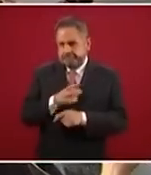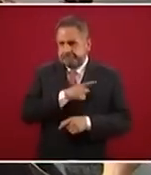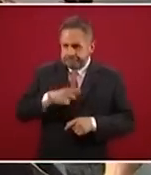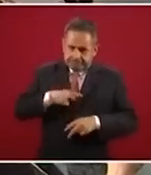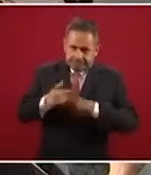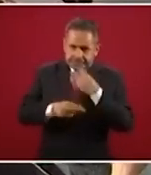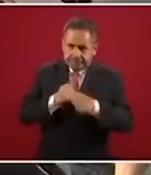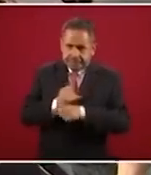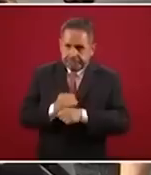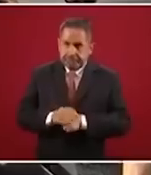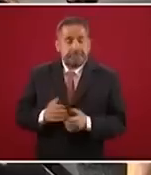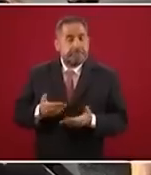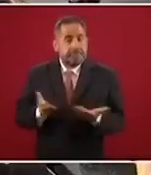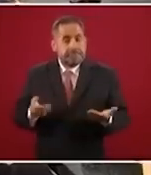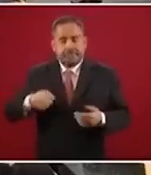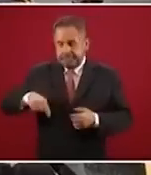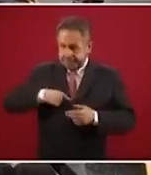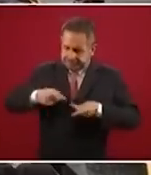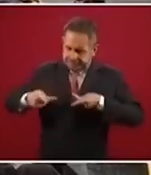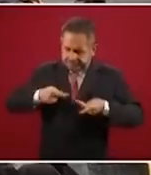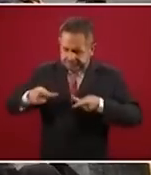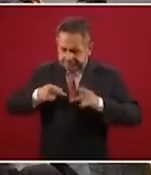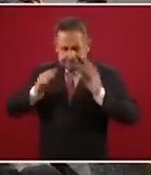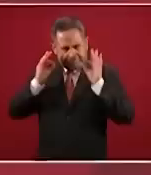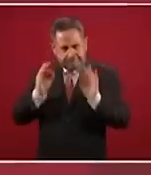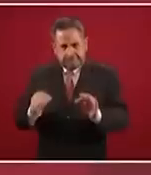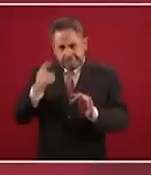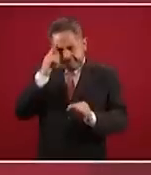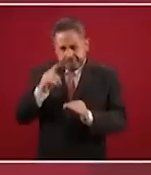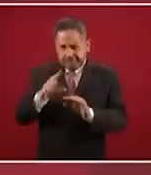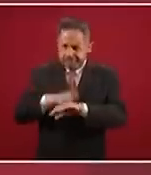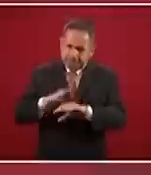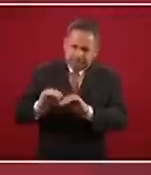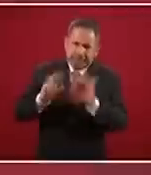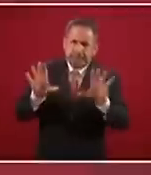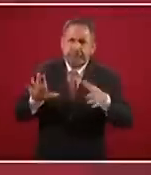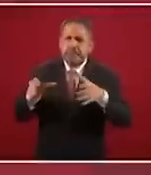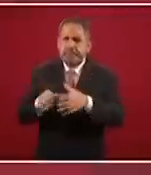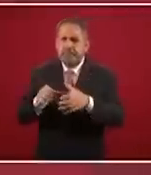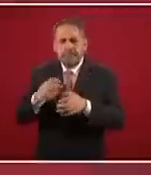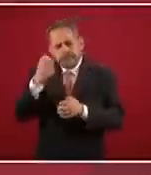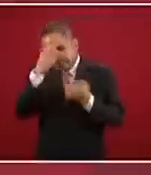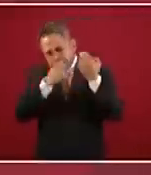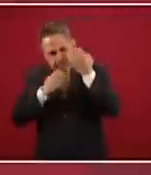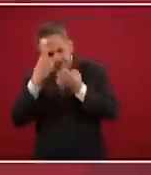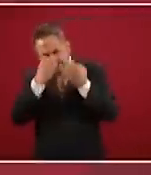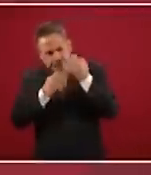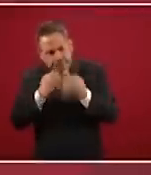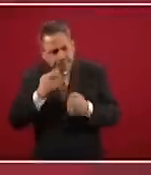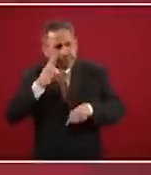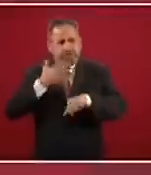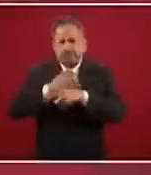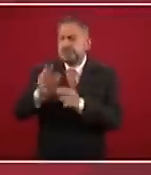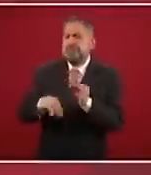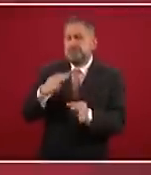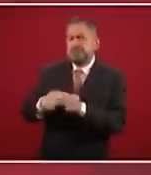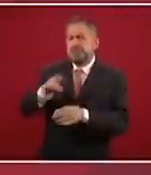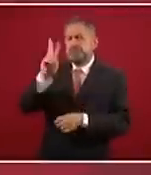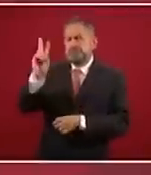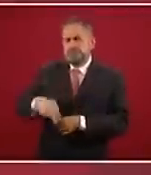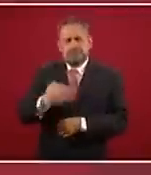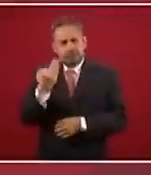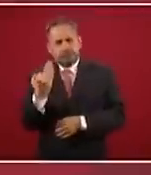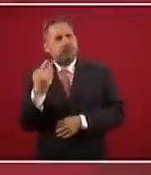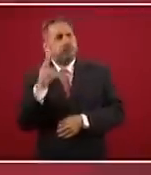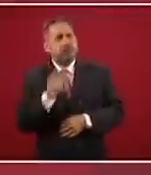incluso en ese sentido nos estamos preparando para que existan estos verificadores que nos ayuden a